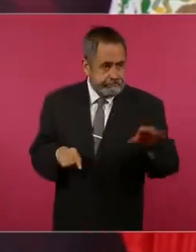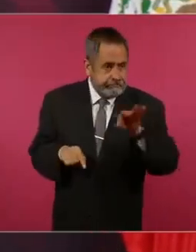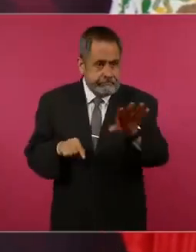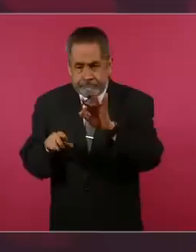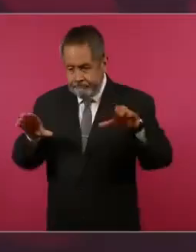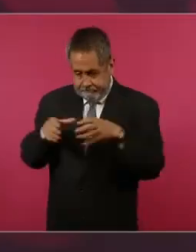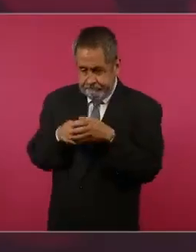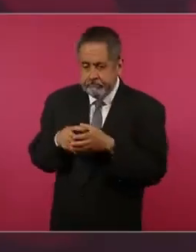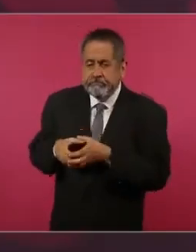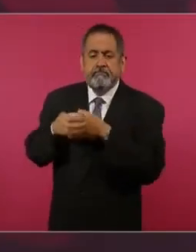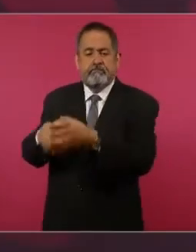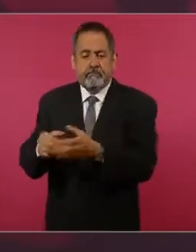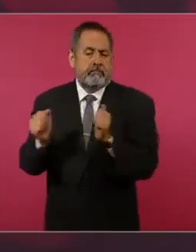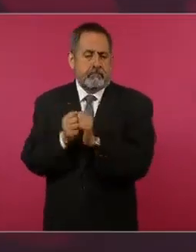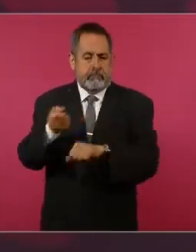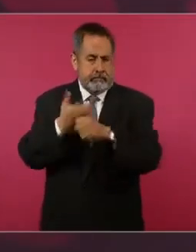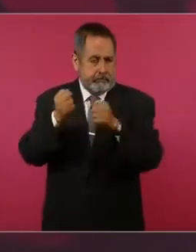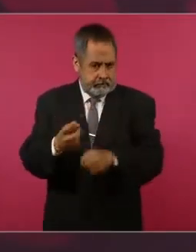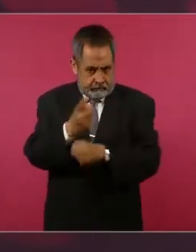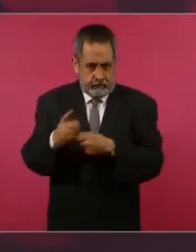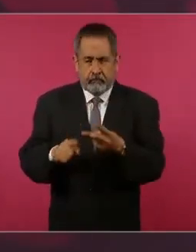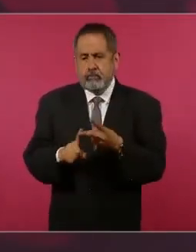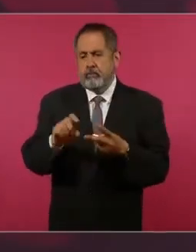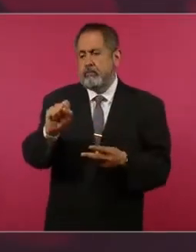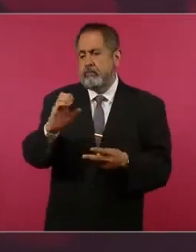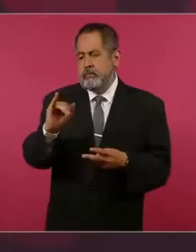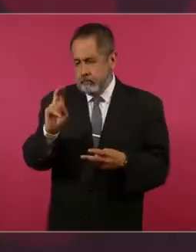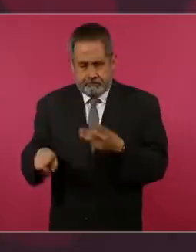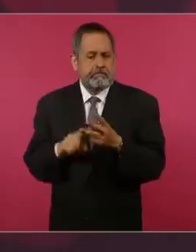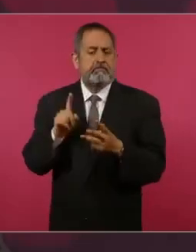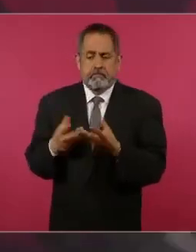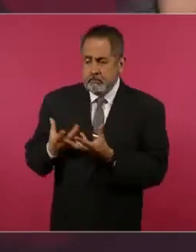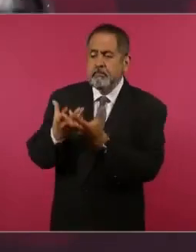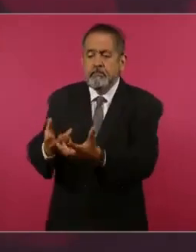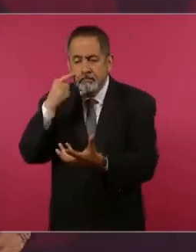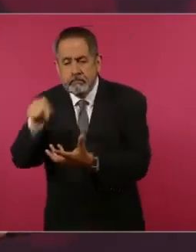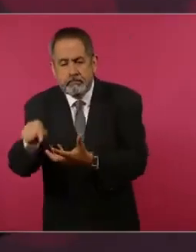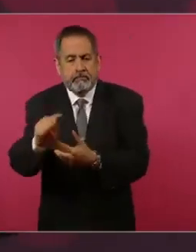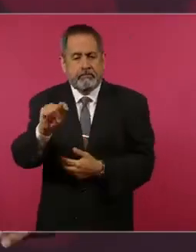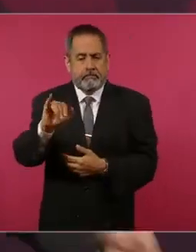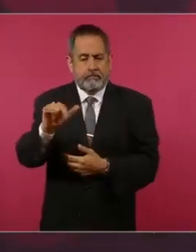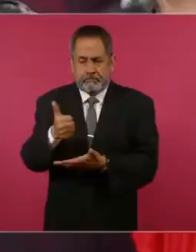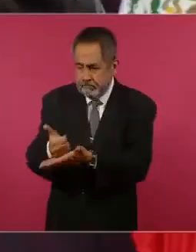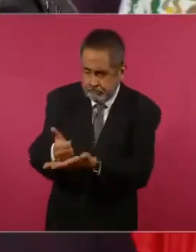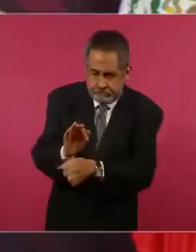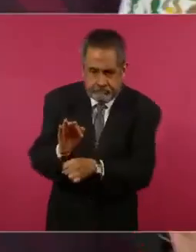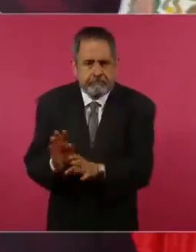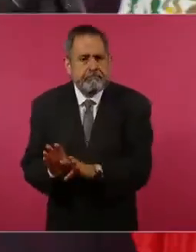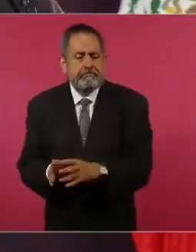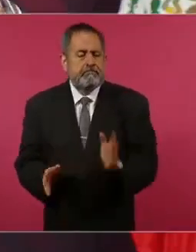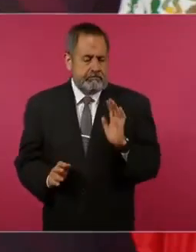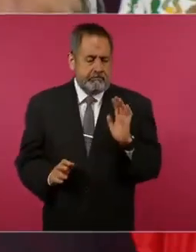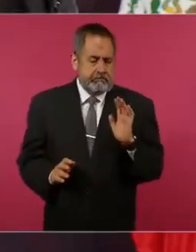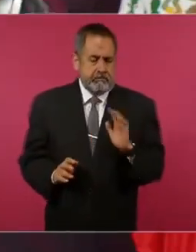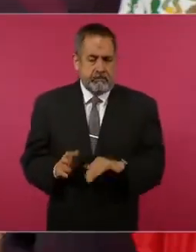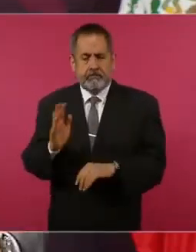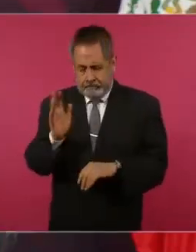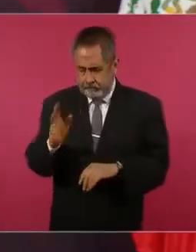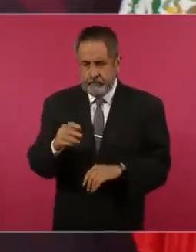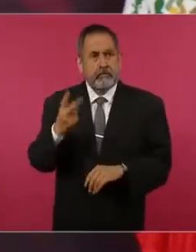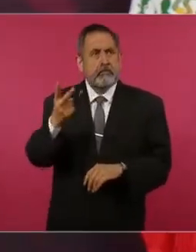equipo con la secretaria de Seguridad, con la secretaria de Bienestar, para ayudar a la gente. Y ya